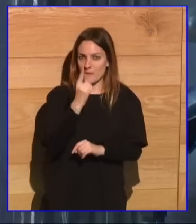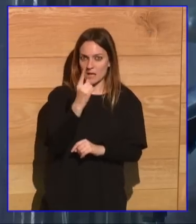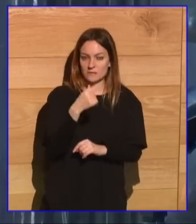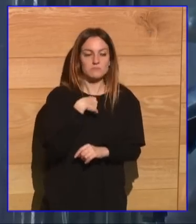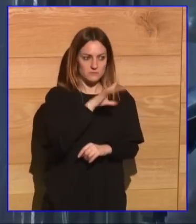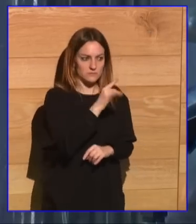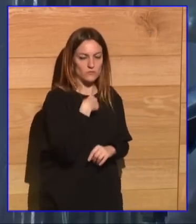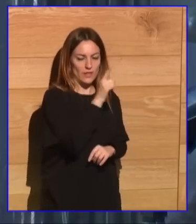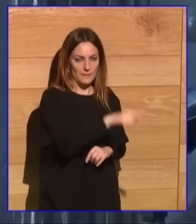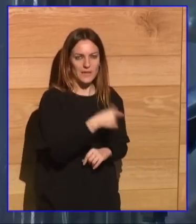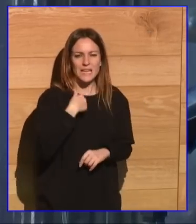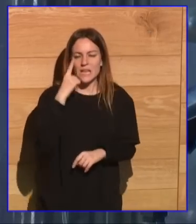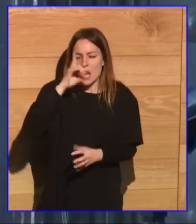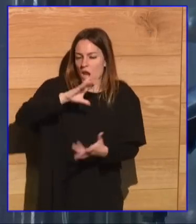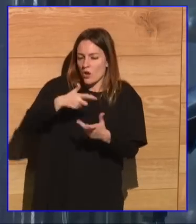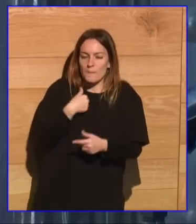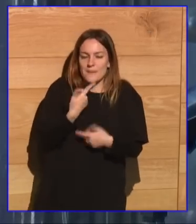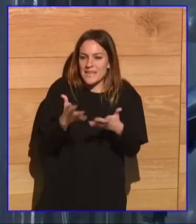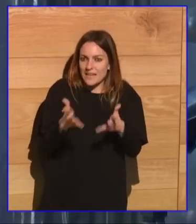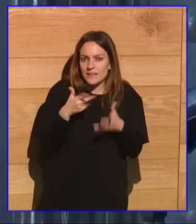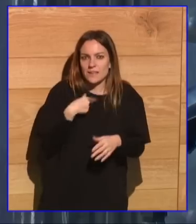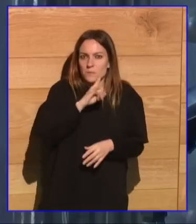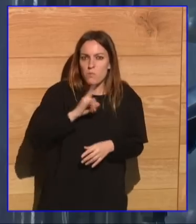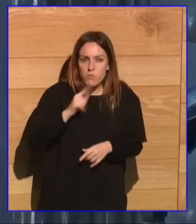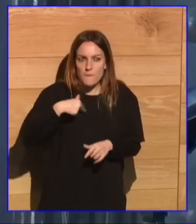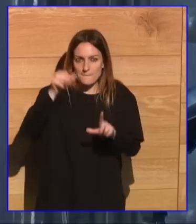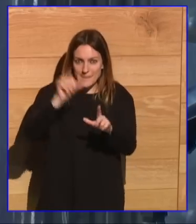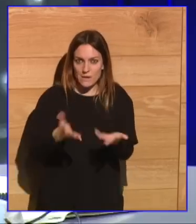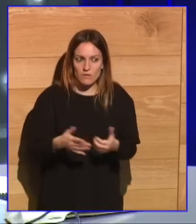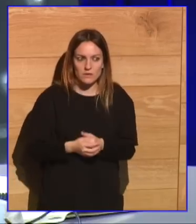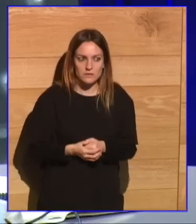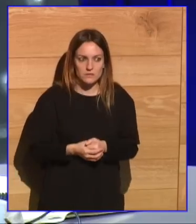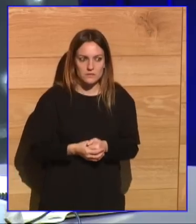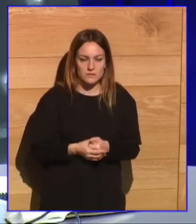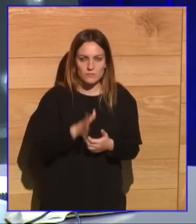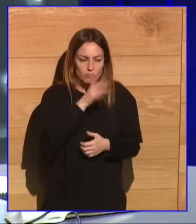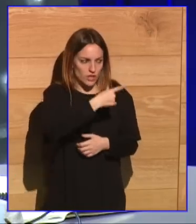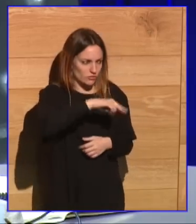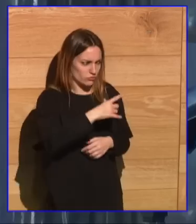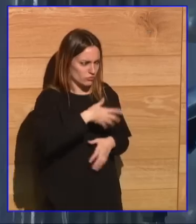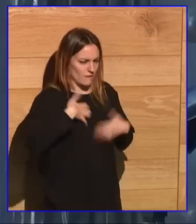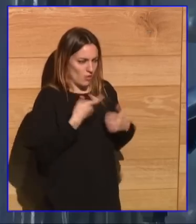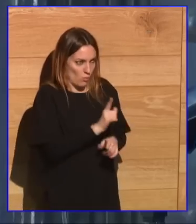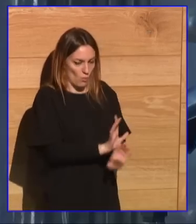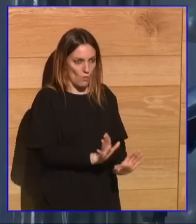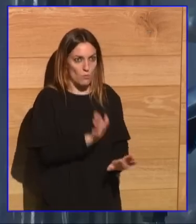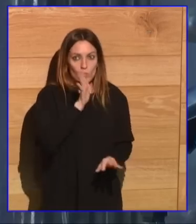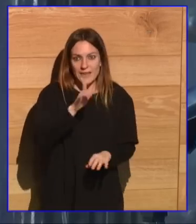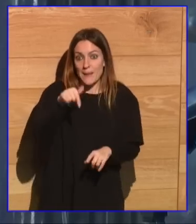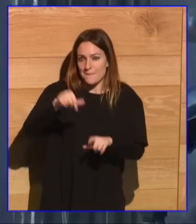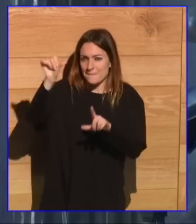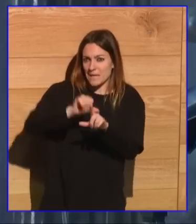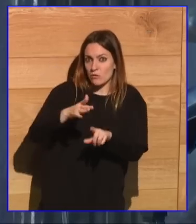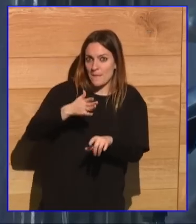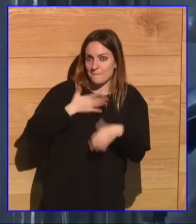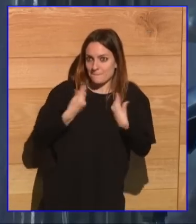mí me vuelve completamente loco. Es una película que veo con pasión. ¿Y por qué no os vamos a poner de ninguna manera, Juan? Porque es una de las películas de mi vida. Y con mi